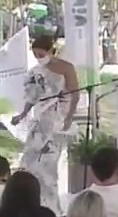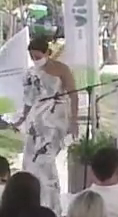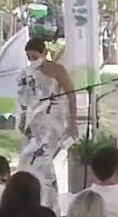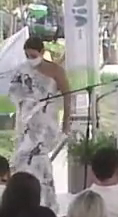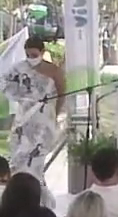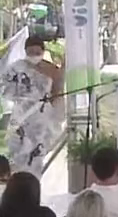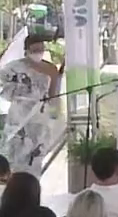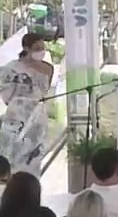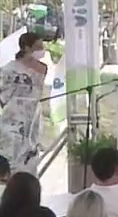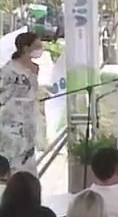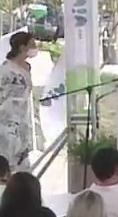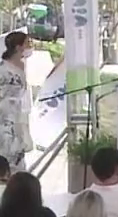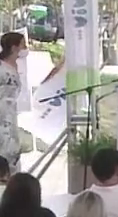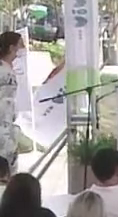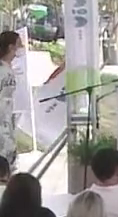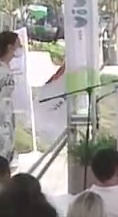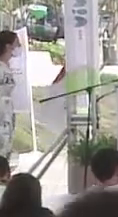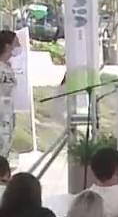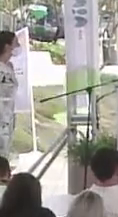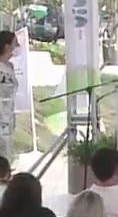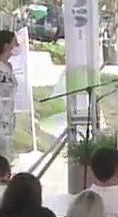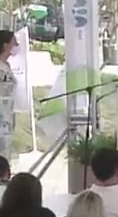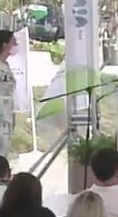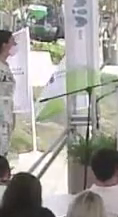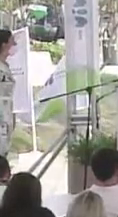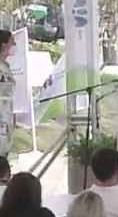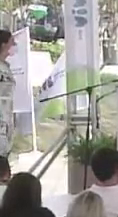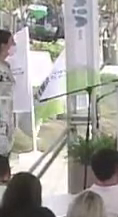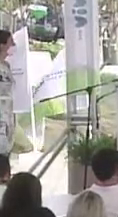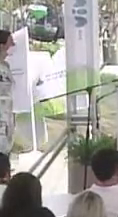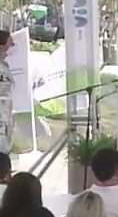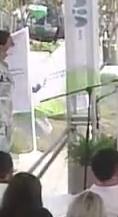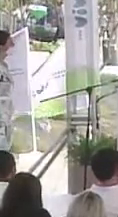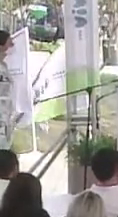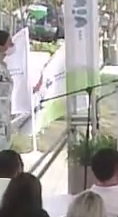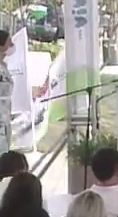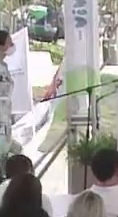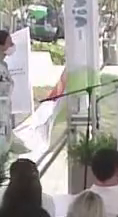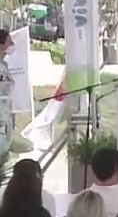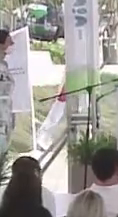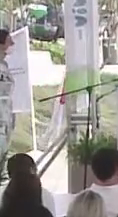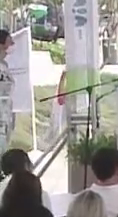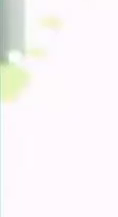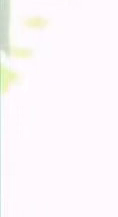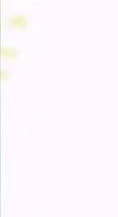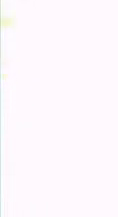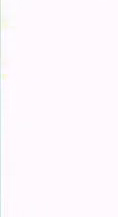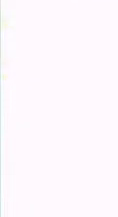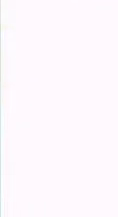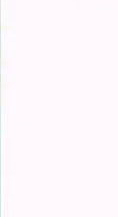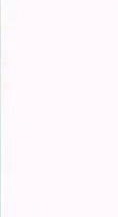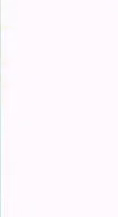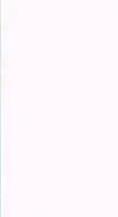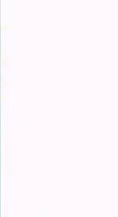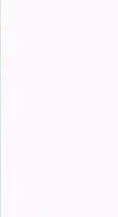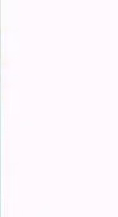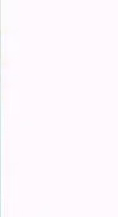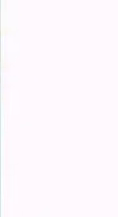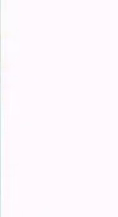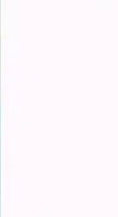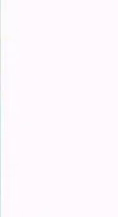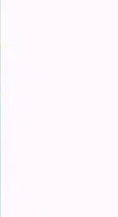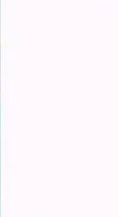Estoy muy complacido de estar aquí, en compañía de Elsa, de todos ustedes, porque yo creo que